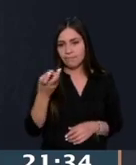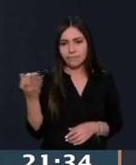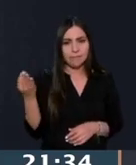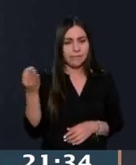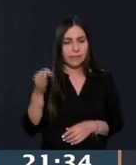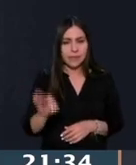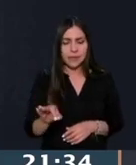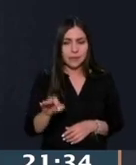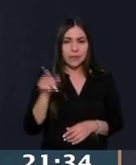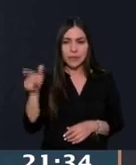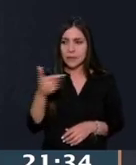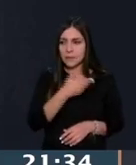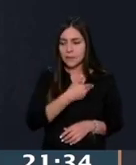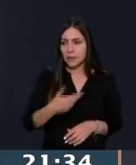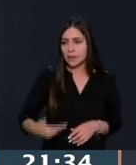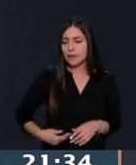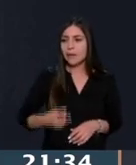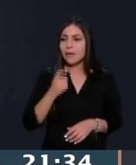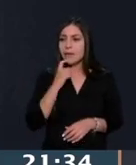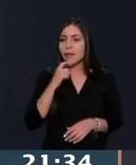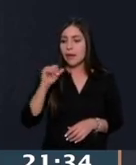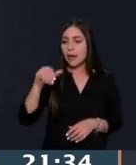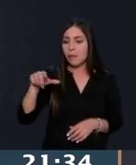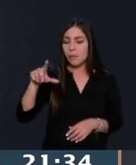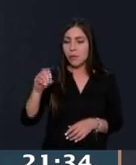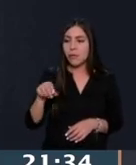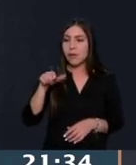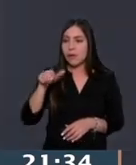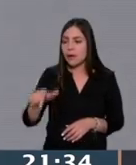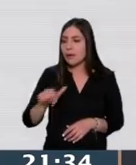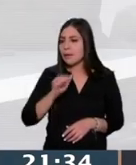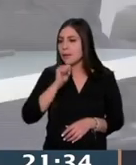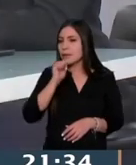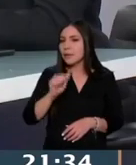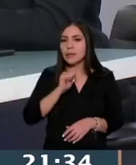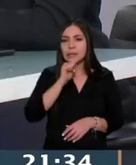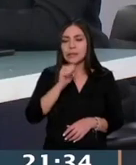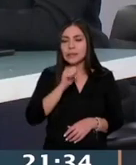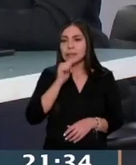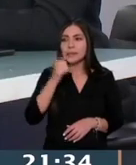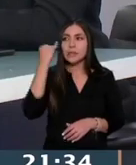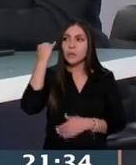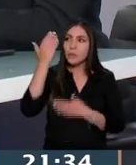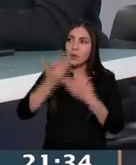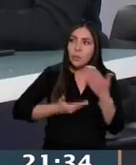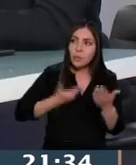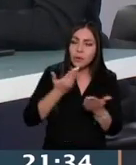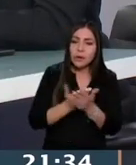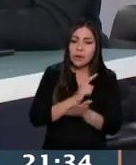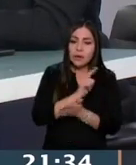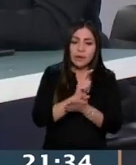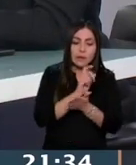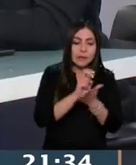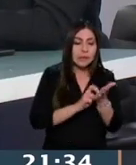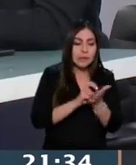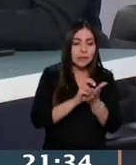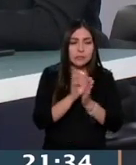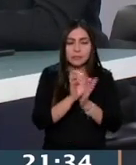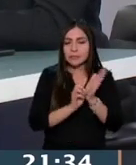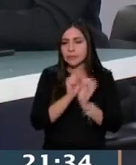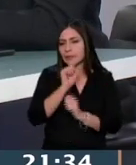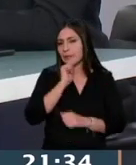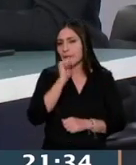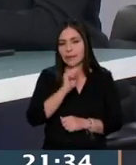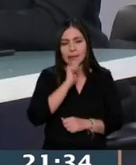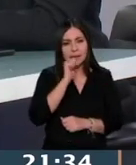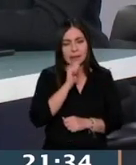El presidente de la República, Andrés Manuel López Obrador, no ha hecho ninguna propuesta de reforma constitucional